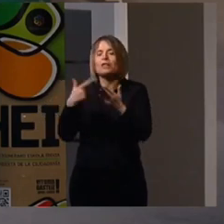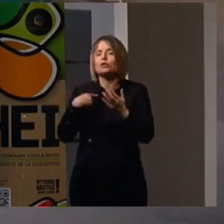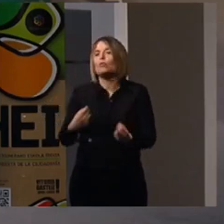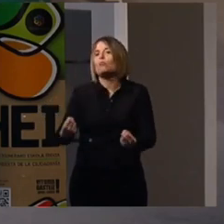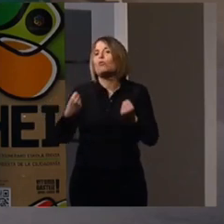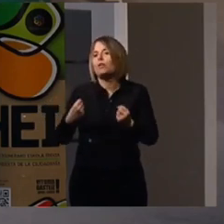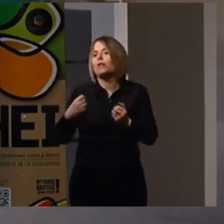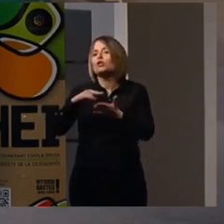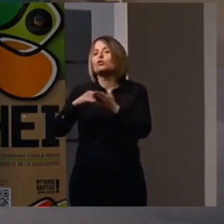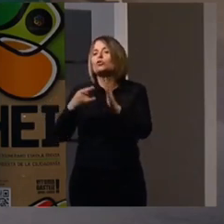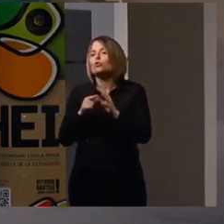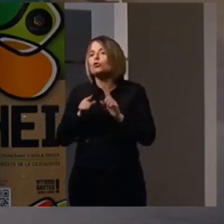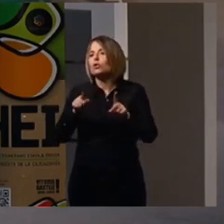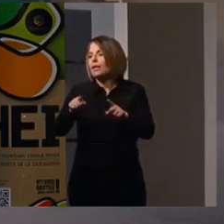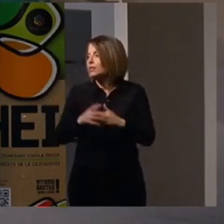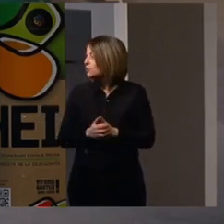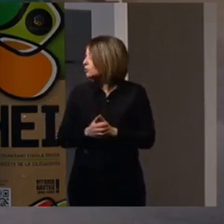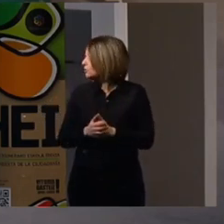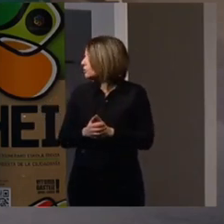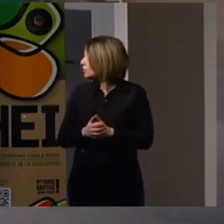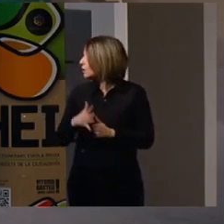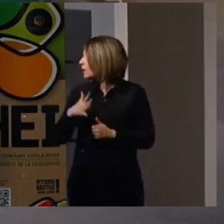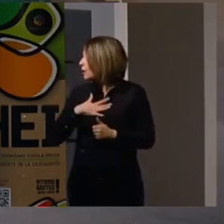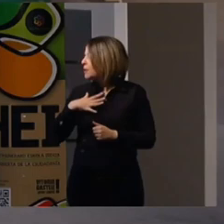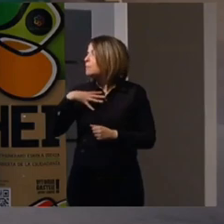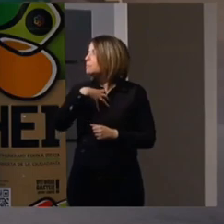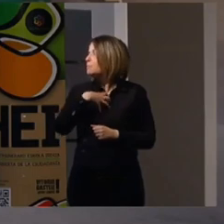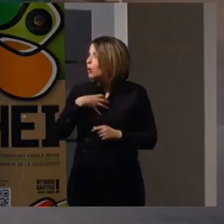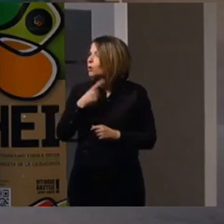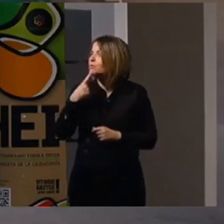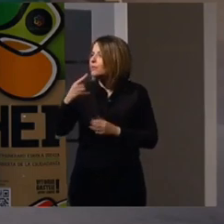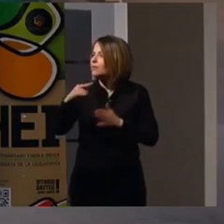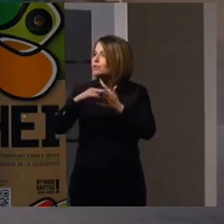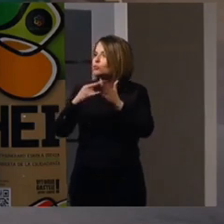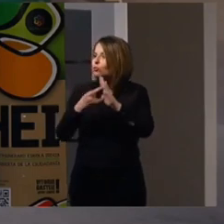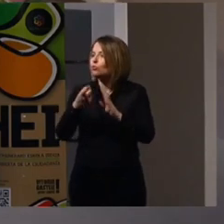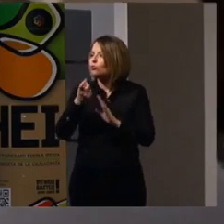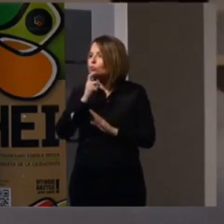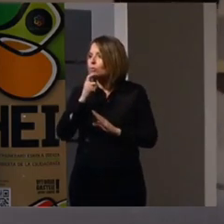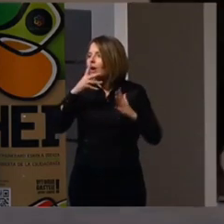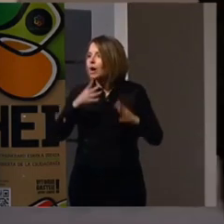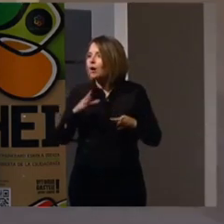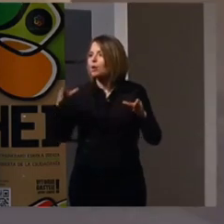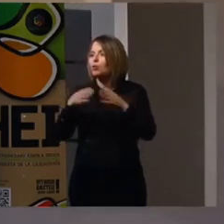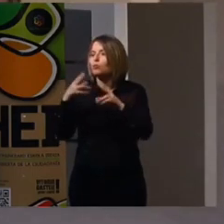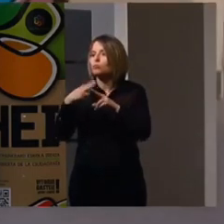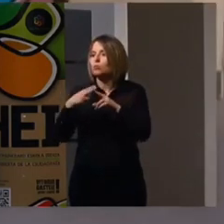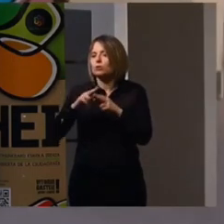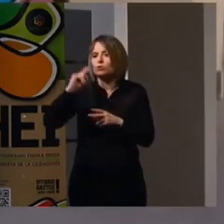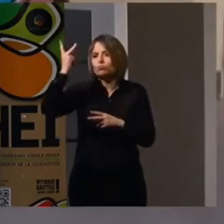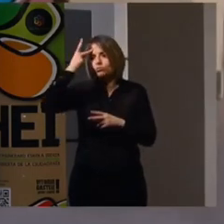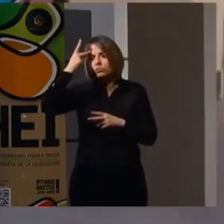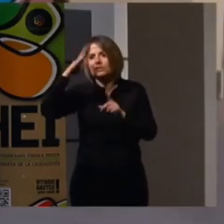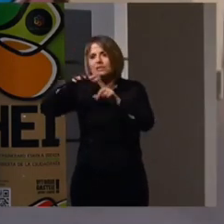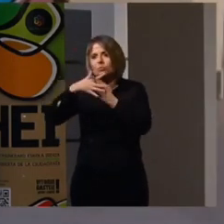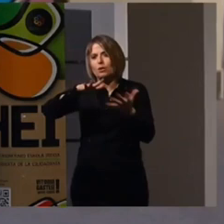dices, resuelve esto en concreto, y digo, jo, o sea, es que me cuesta articularlo. O sea, me cuesta articular qué grandes políticas pueden revertir eso de